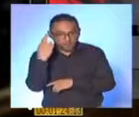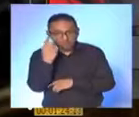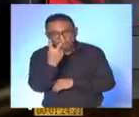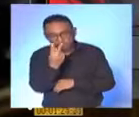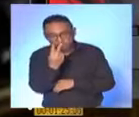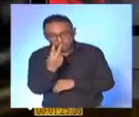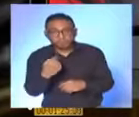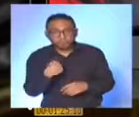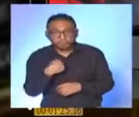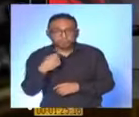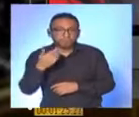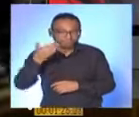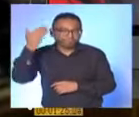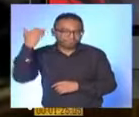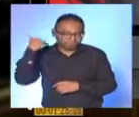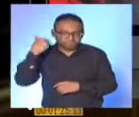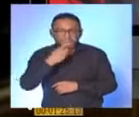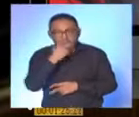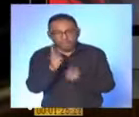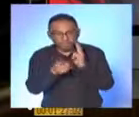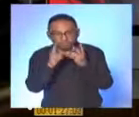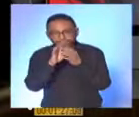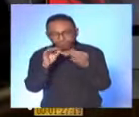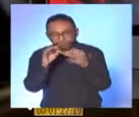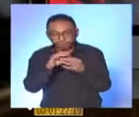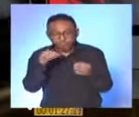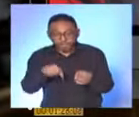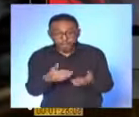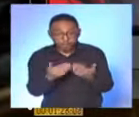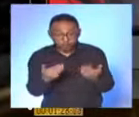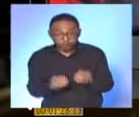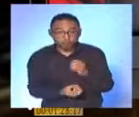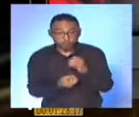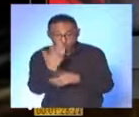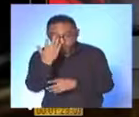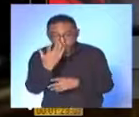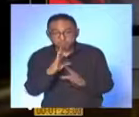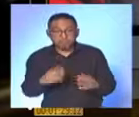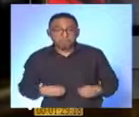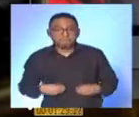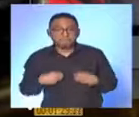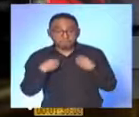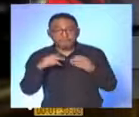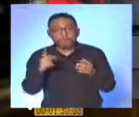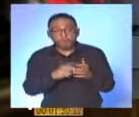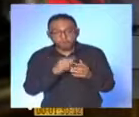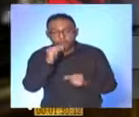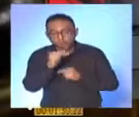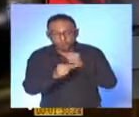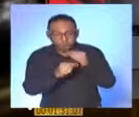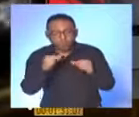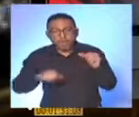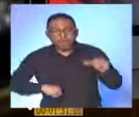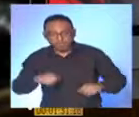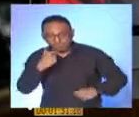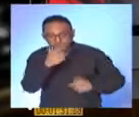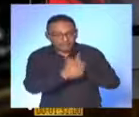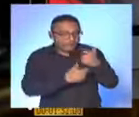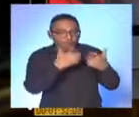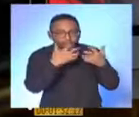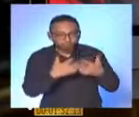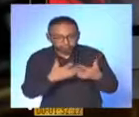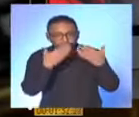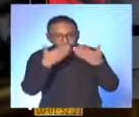Televisión? En la oportunidad pasada hablamos ya de este nuevo escenario que nos toca vivir con este regreso paulatino de actividades económicas, con